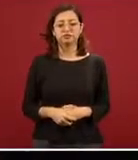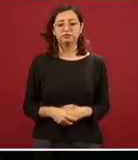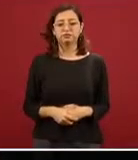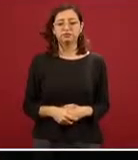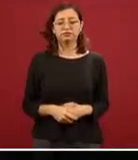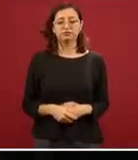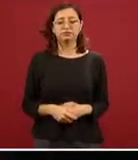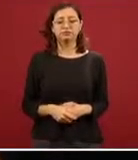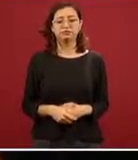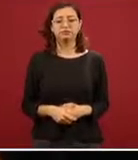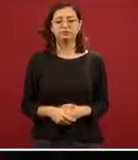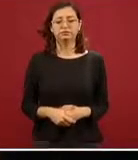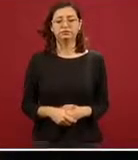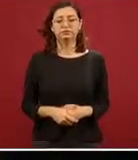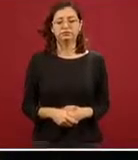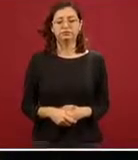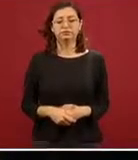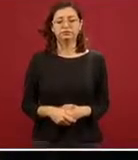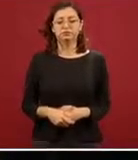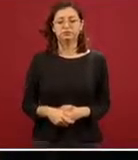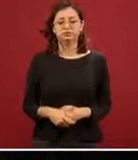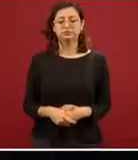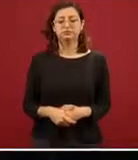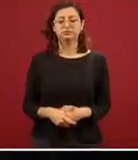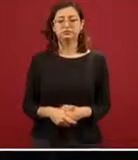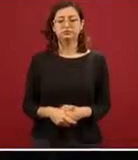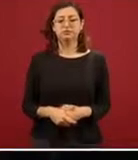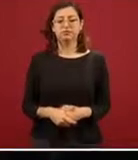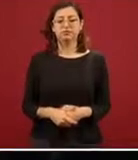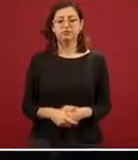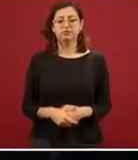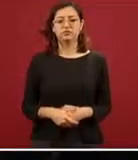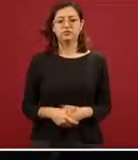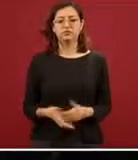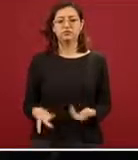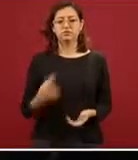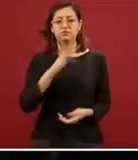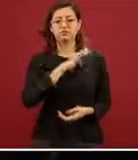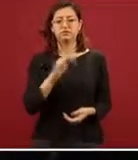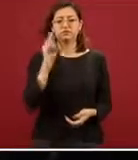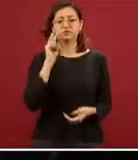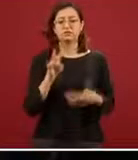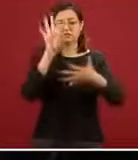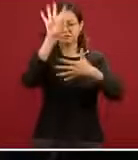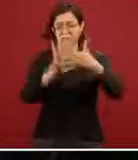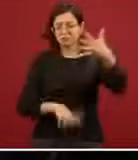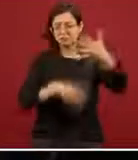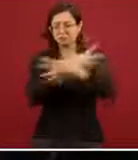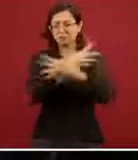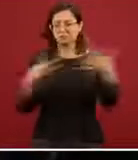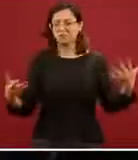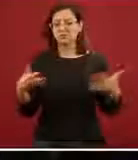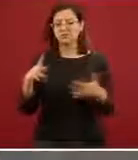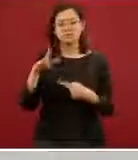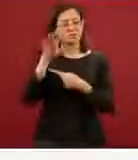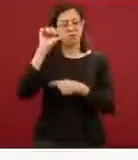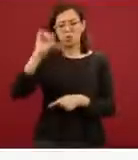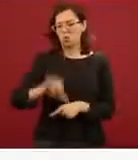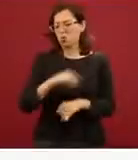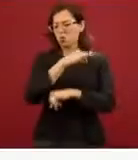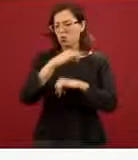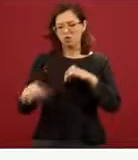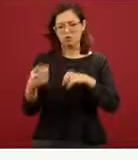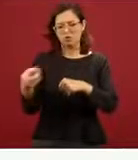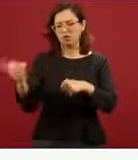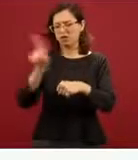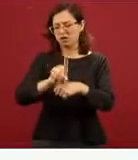En esta tabla, que ya la vamos a quitar a partir de hoy en la tarde, porque el único propósito es mostrar